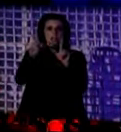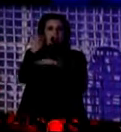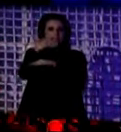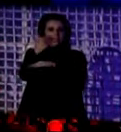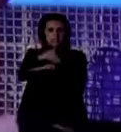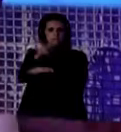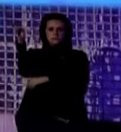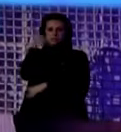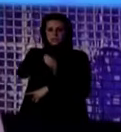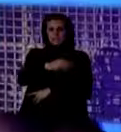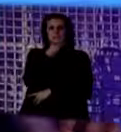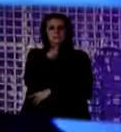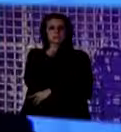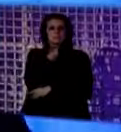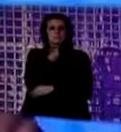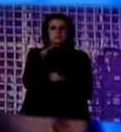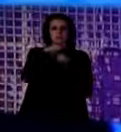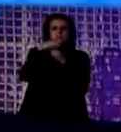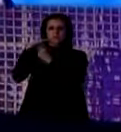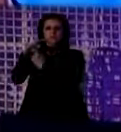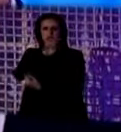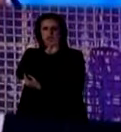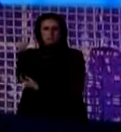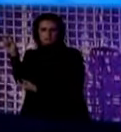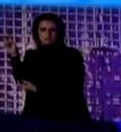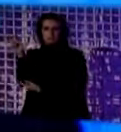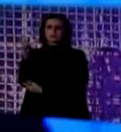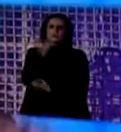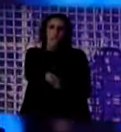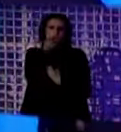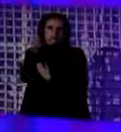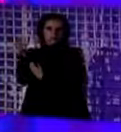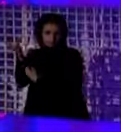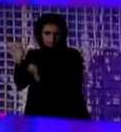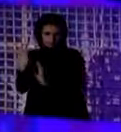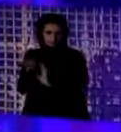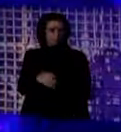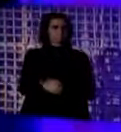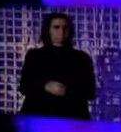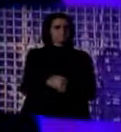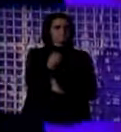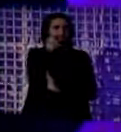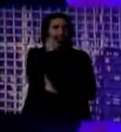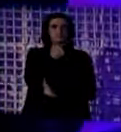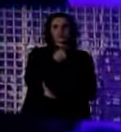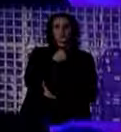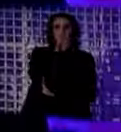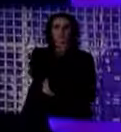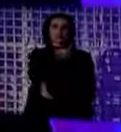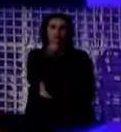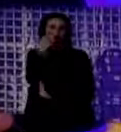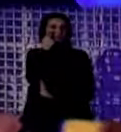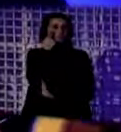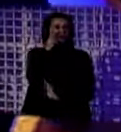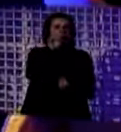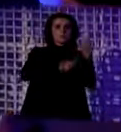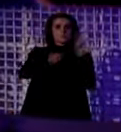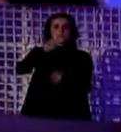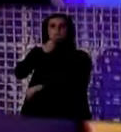las Palmas diferentes situaciones anónimas vamos a ver si les gusta o no le gusta los problemas de